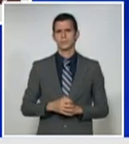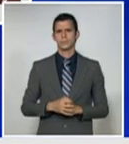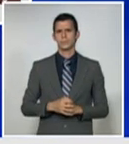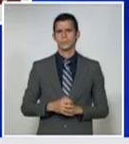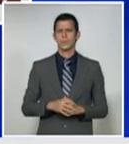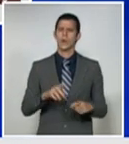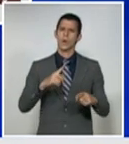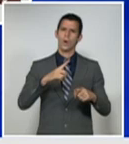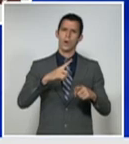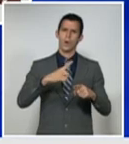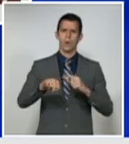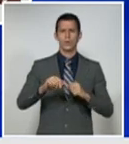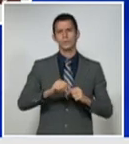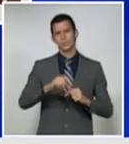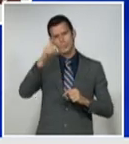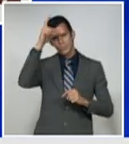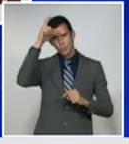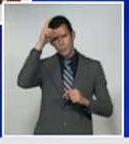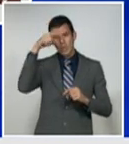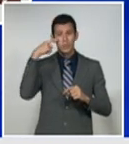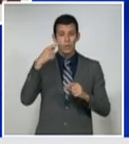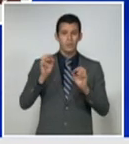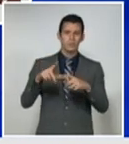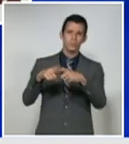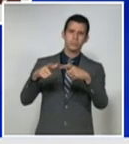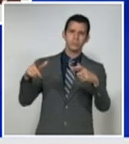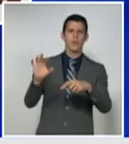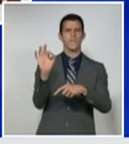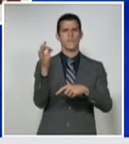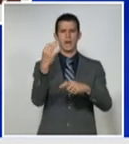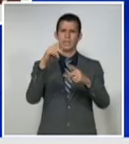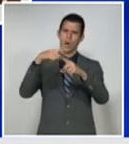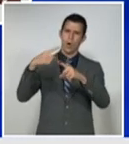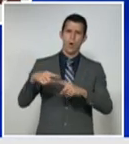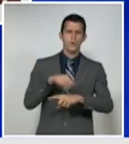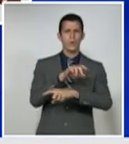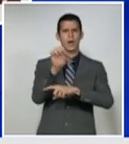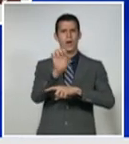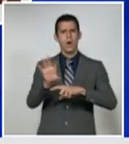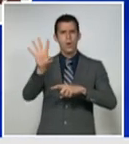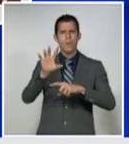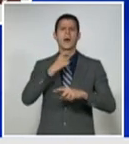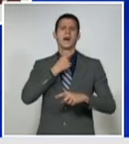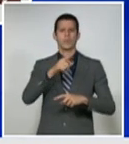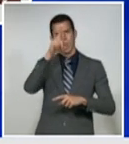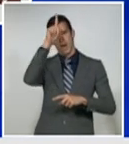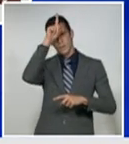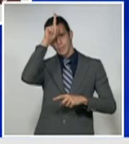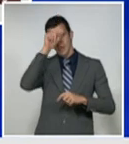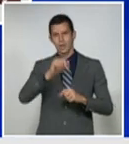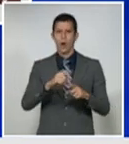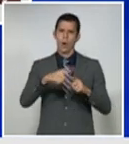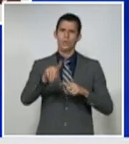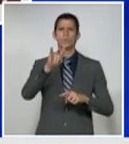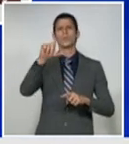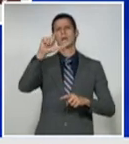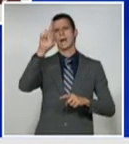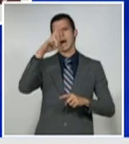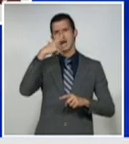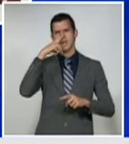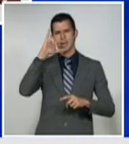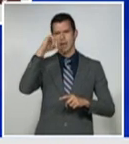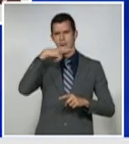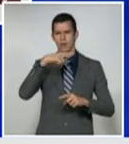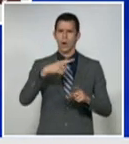elevada. Francia, Polonia, Italia, Alemania, Ucrania, Chile,